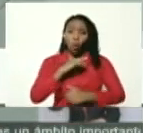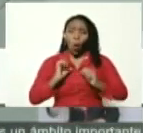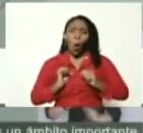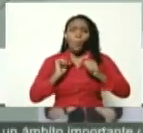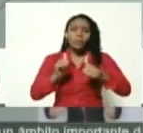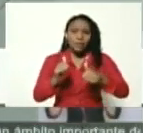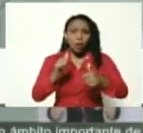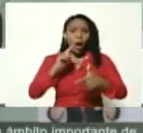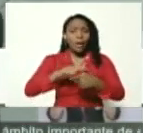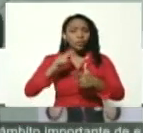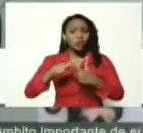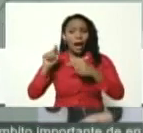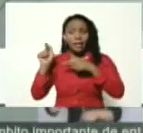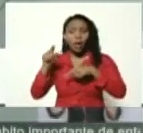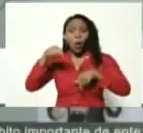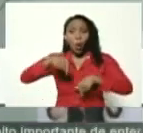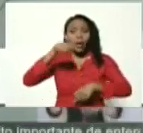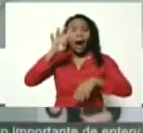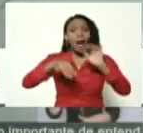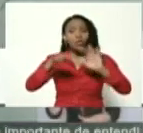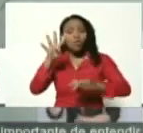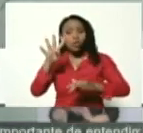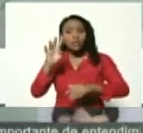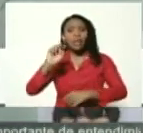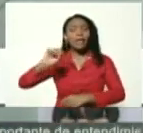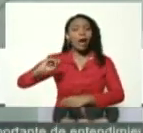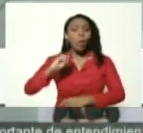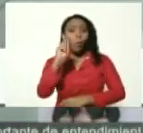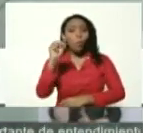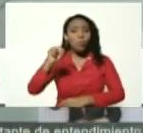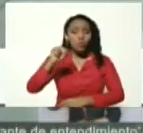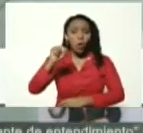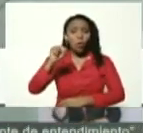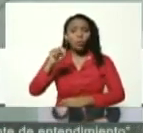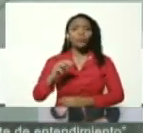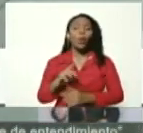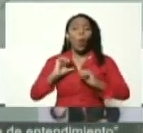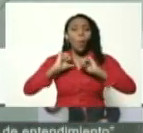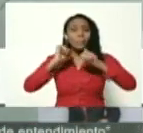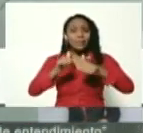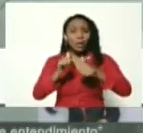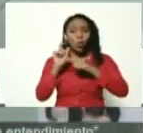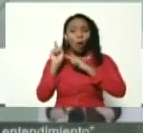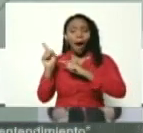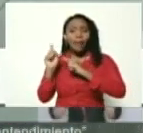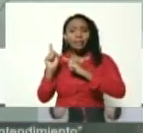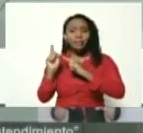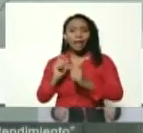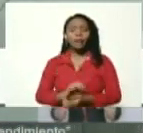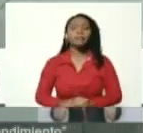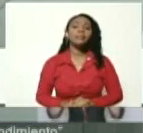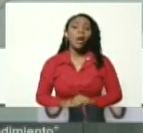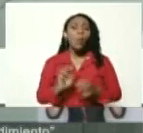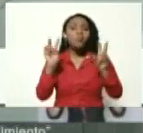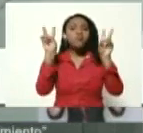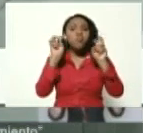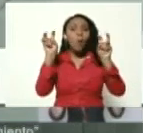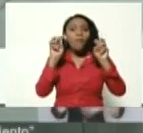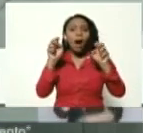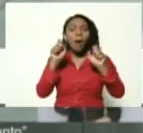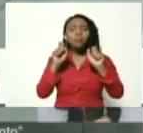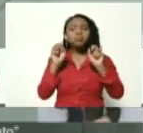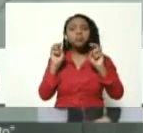entonces, hoy 14 de junio, comenzando esta nueva e